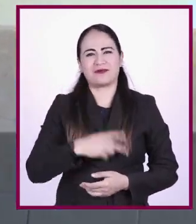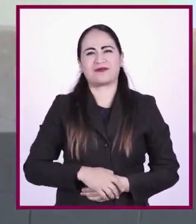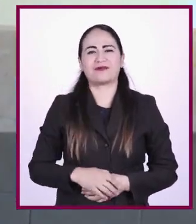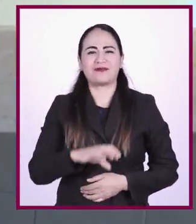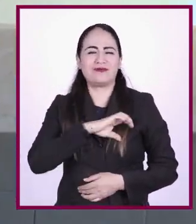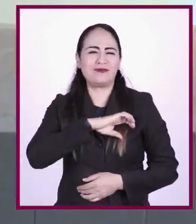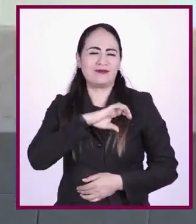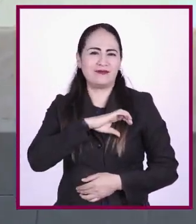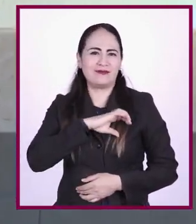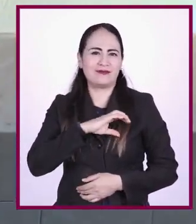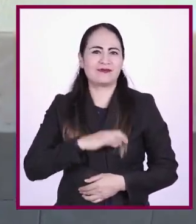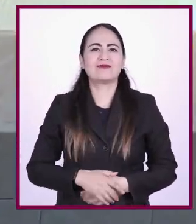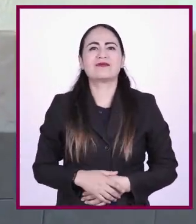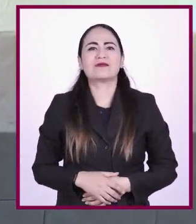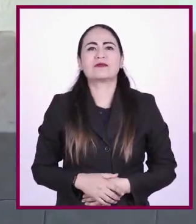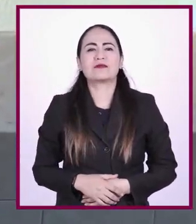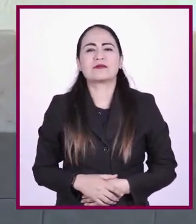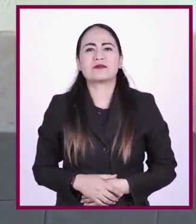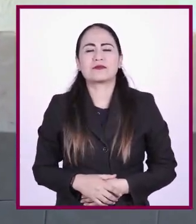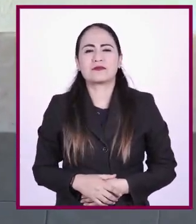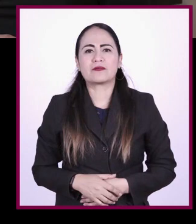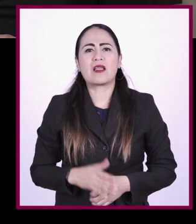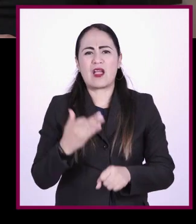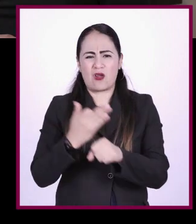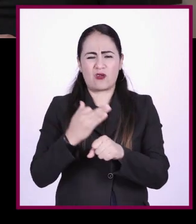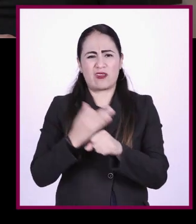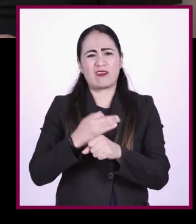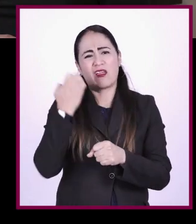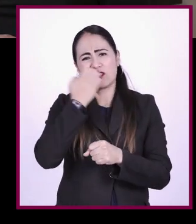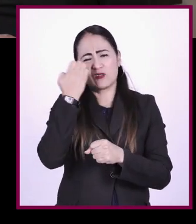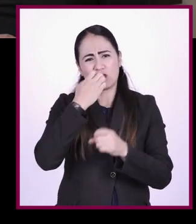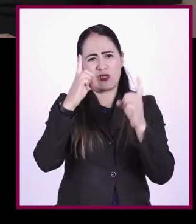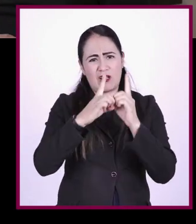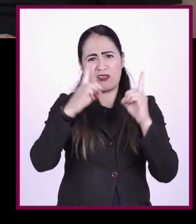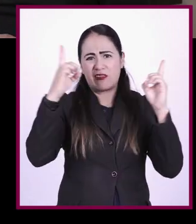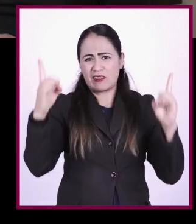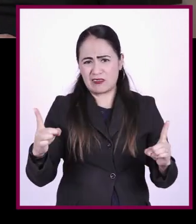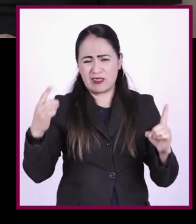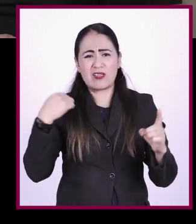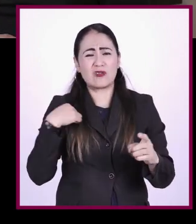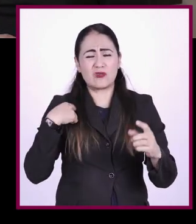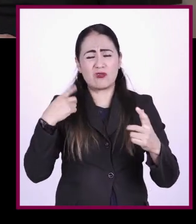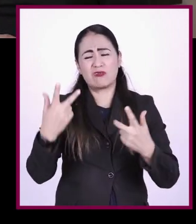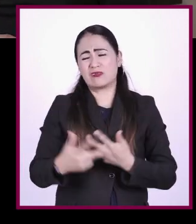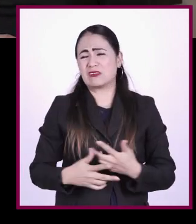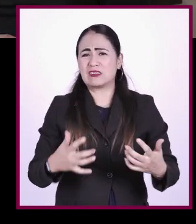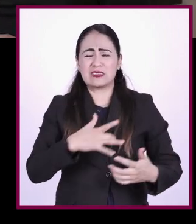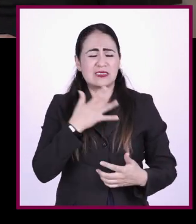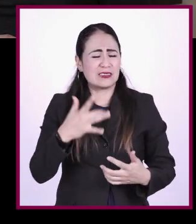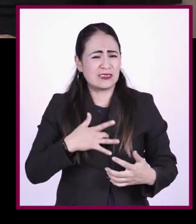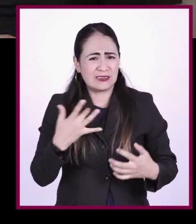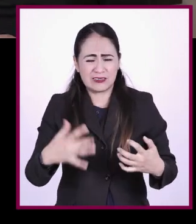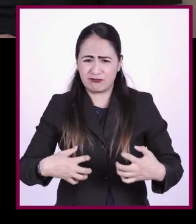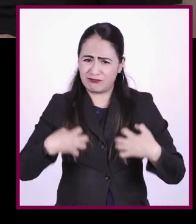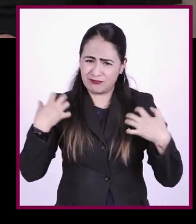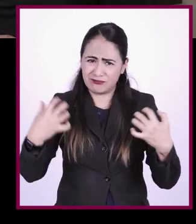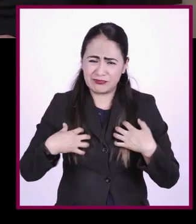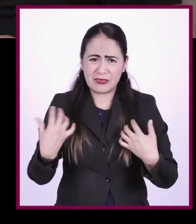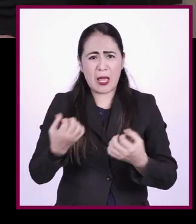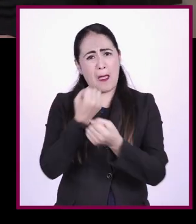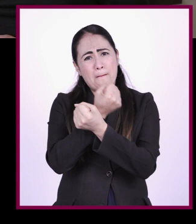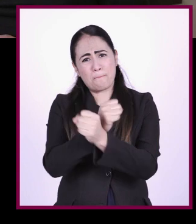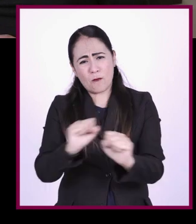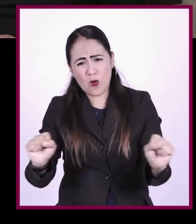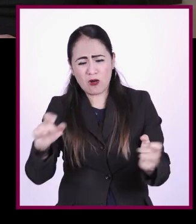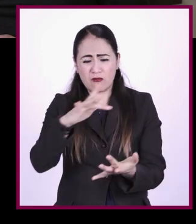Queridos investigadores, rápidos o curiosos, quería platicarles que con esto de las clases en líneas empecé a desesperarme porque no entiendo nada,